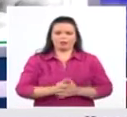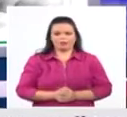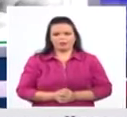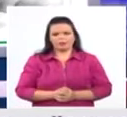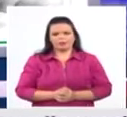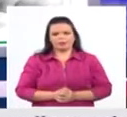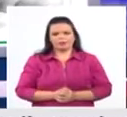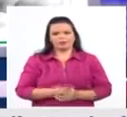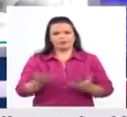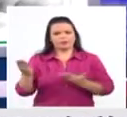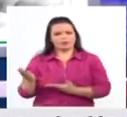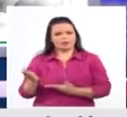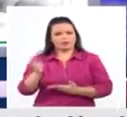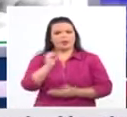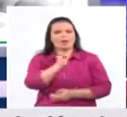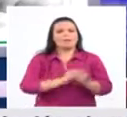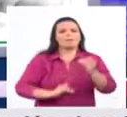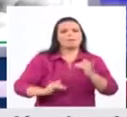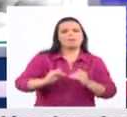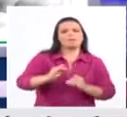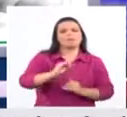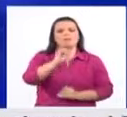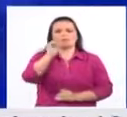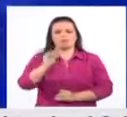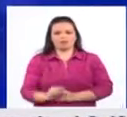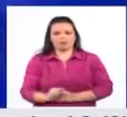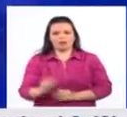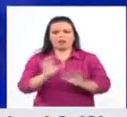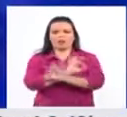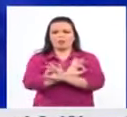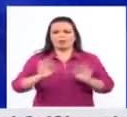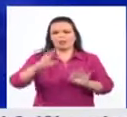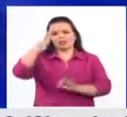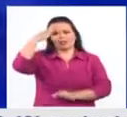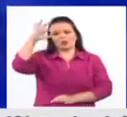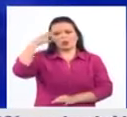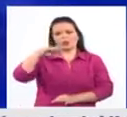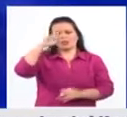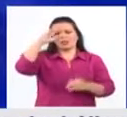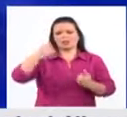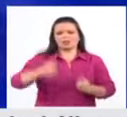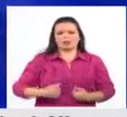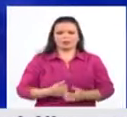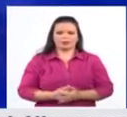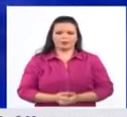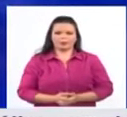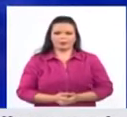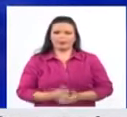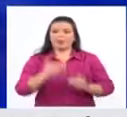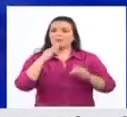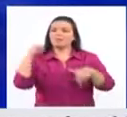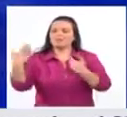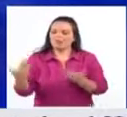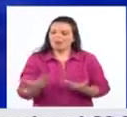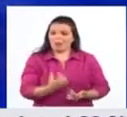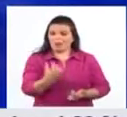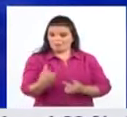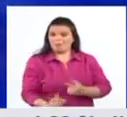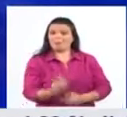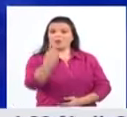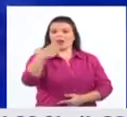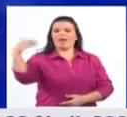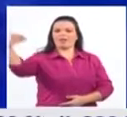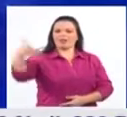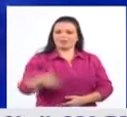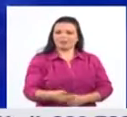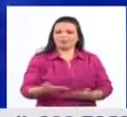Hernández, especialista en psicología de la salud. Bienvenida. Por primera vez conversamos hoy con usted, pero siempre es un placer